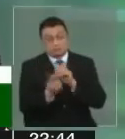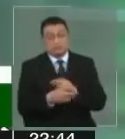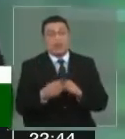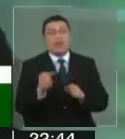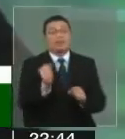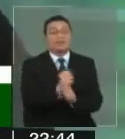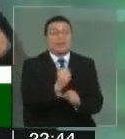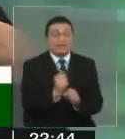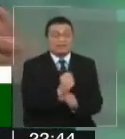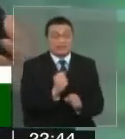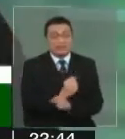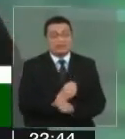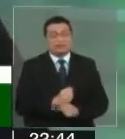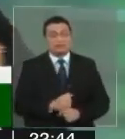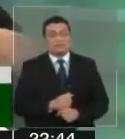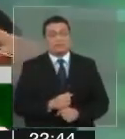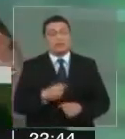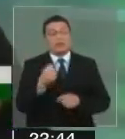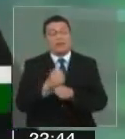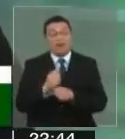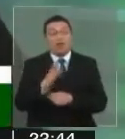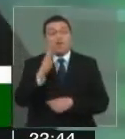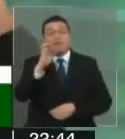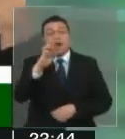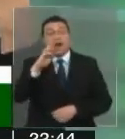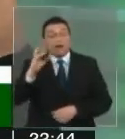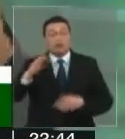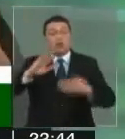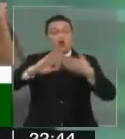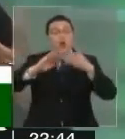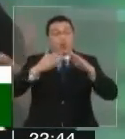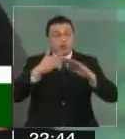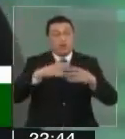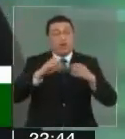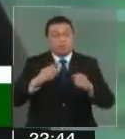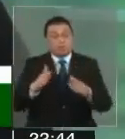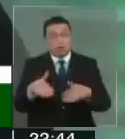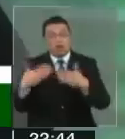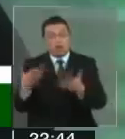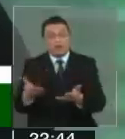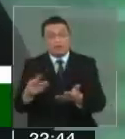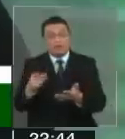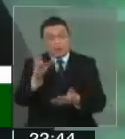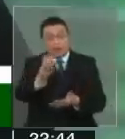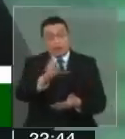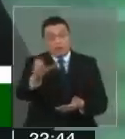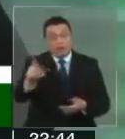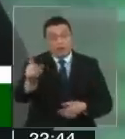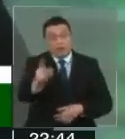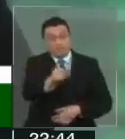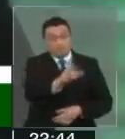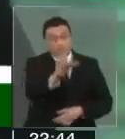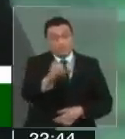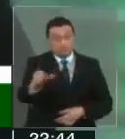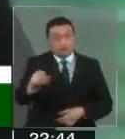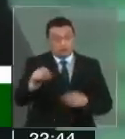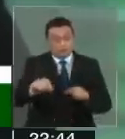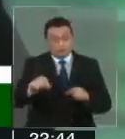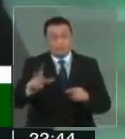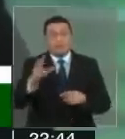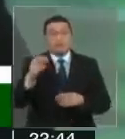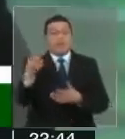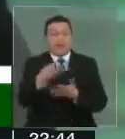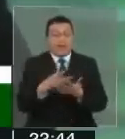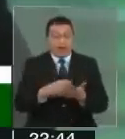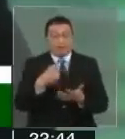en talleres, en trabajo en barrios, en comunidades, en poner al servicio de la gente el material artístico,